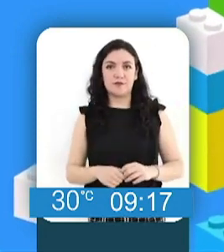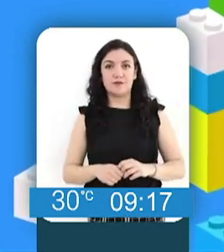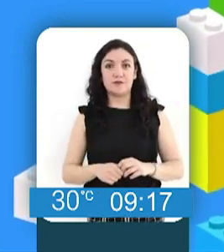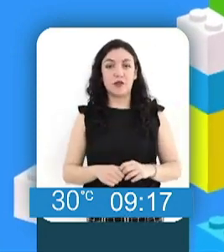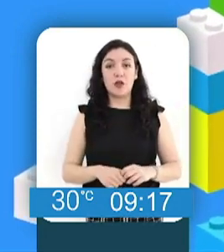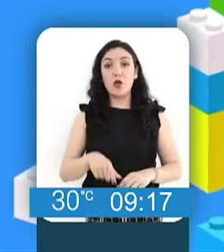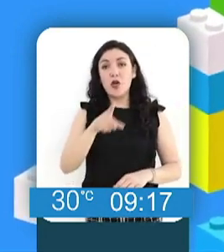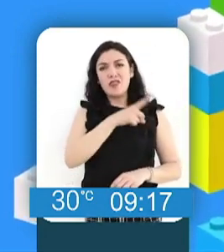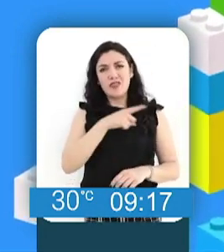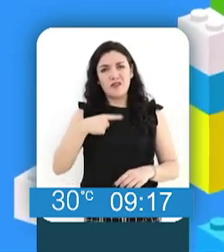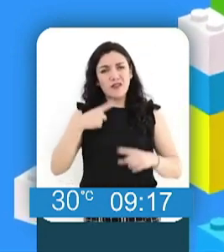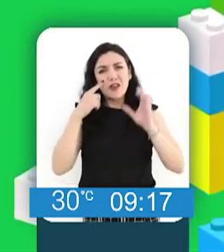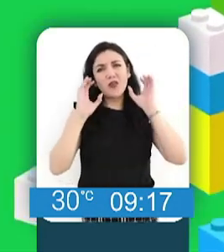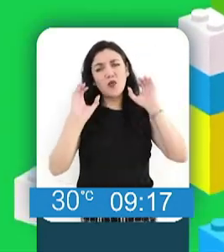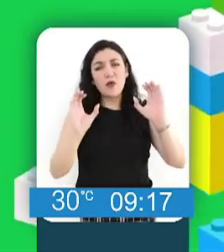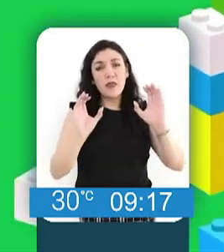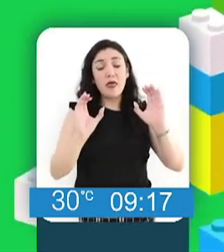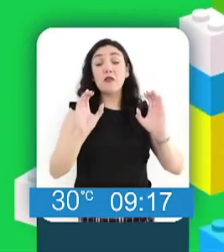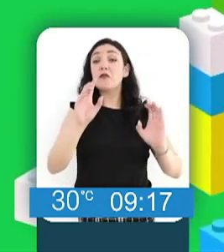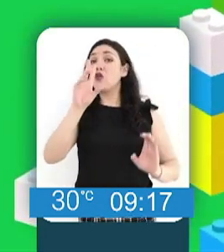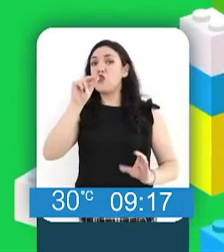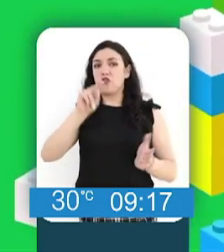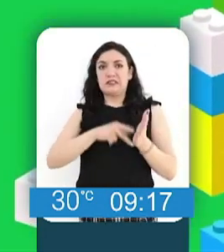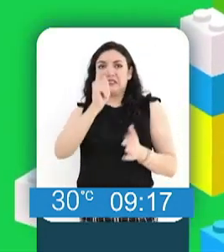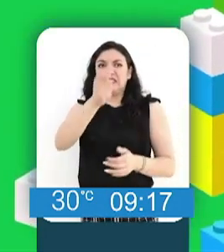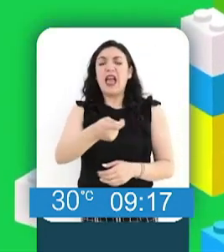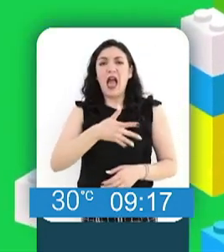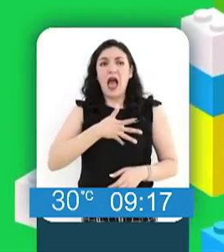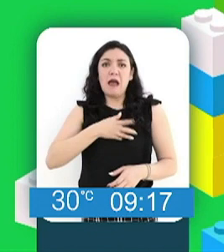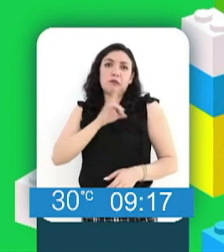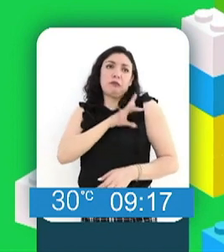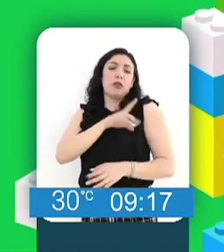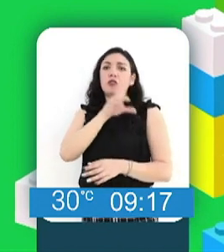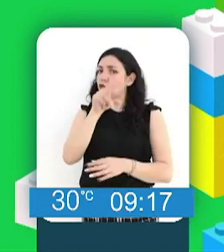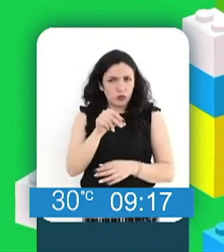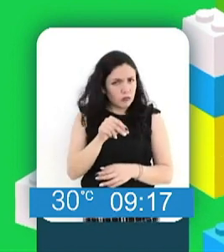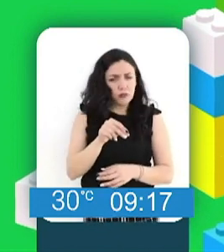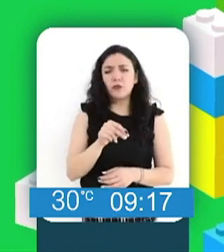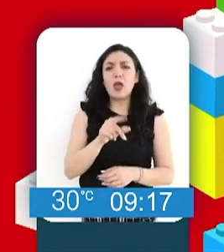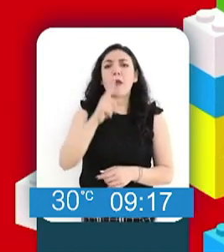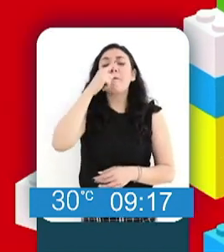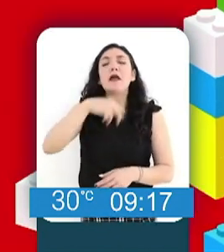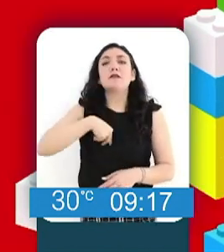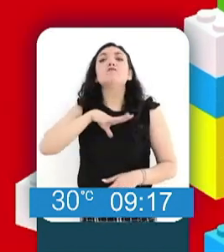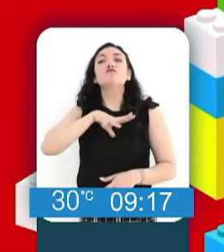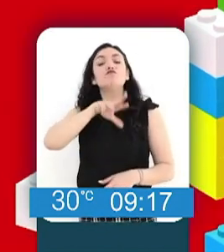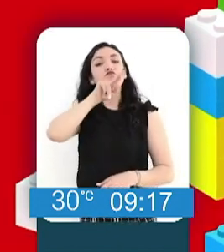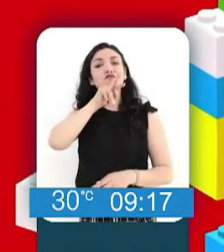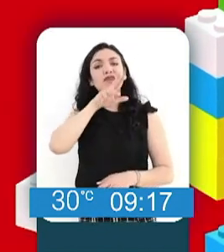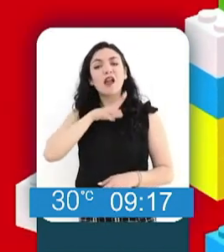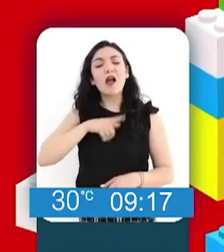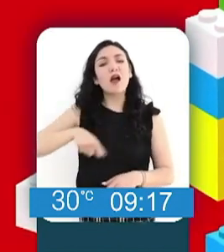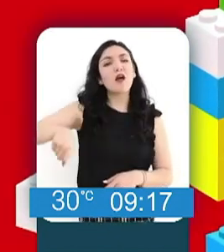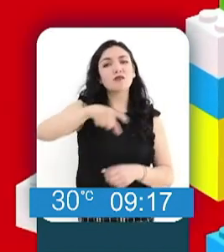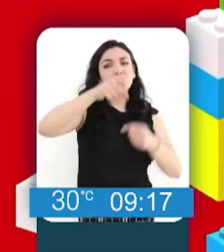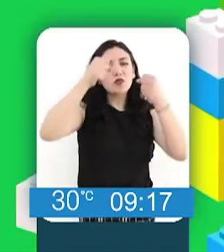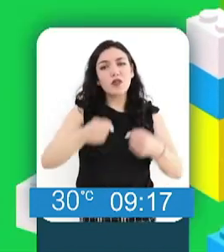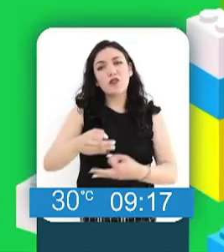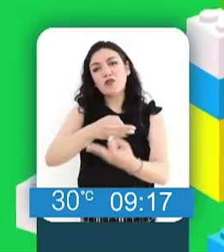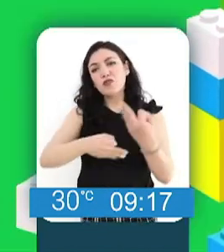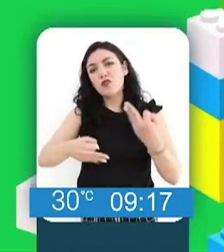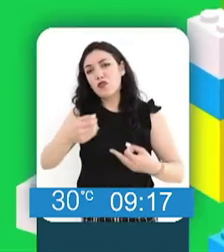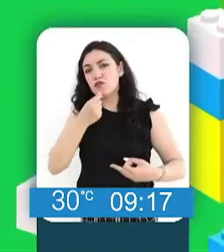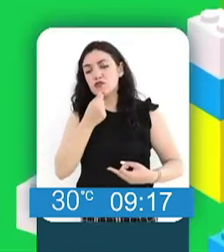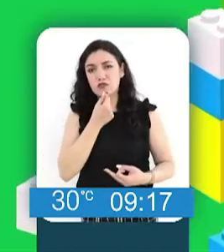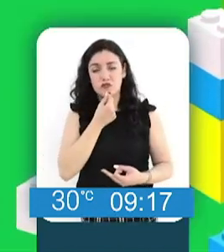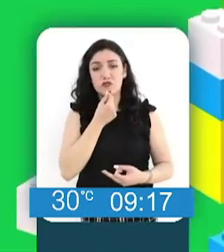no significa vivir con miedo. Significa que nos preocupa la seguridad de nuestras hijas e hijos. Toma nota y protégelos.